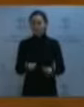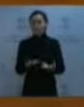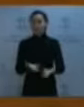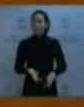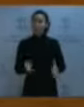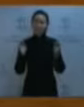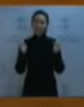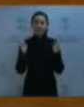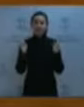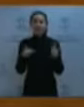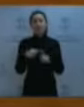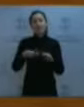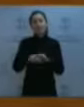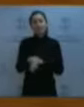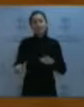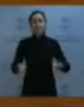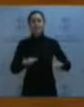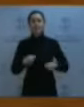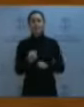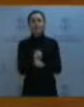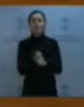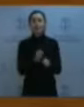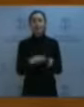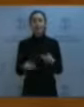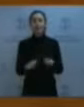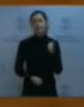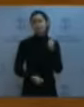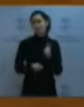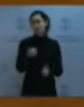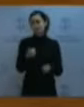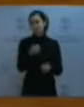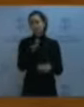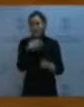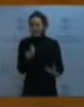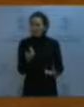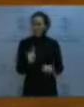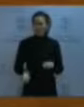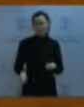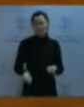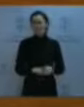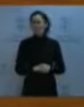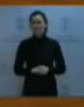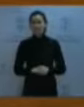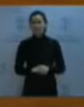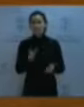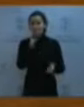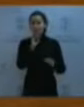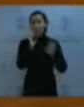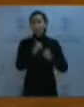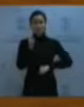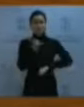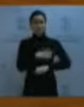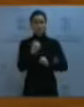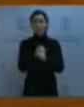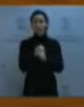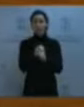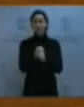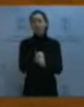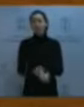libremente y puedan acceder al mercado de trabajo de una forma mucho más flexible que como ahora. Porque está demostrado que los fondos de empleo, tal y como